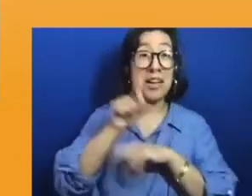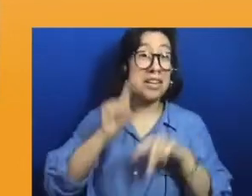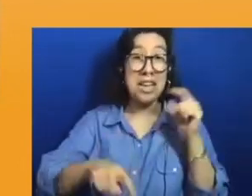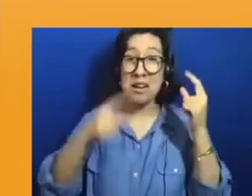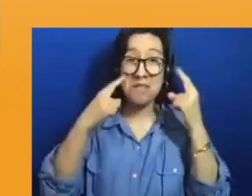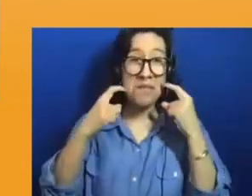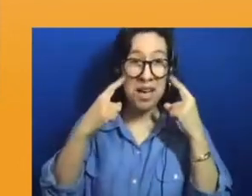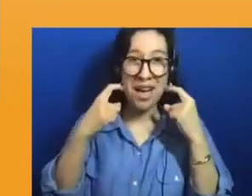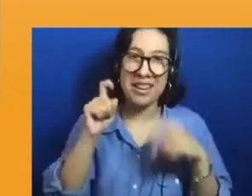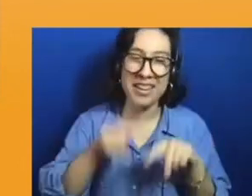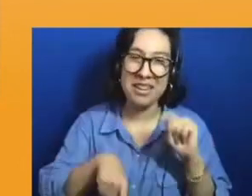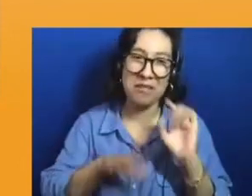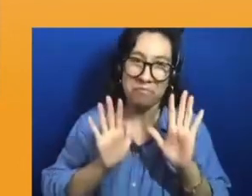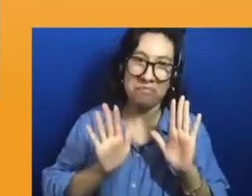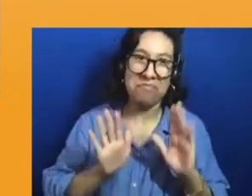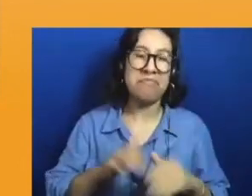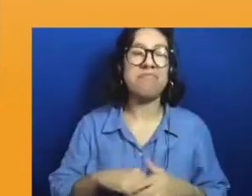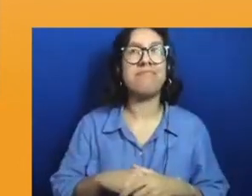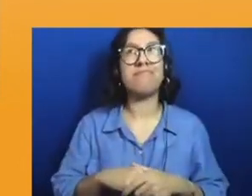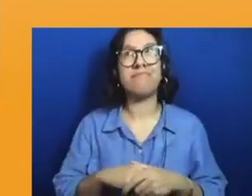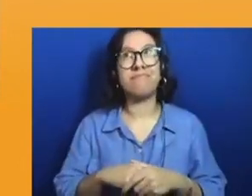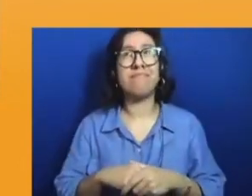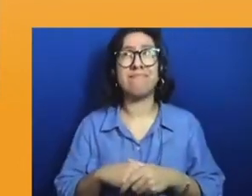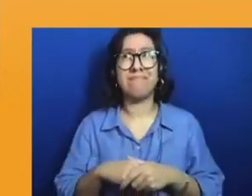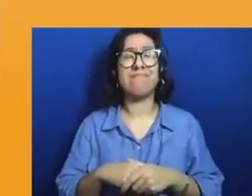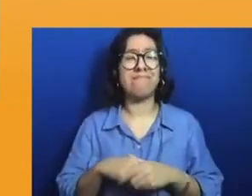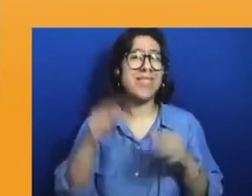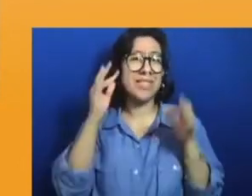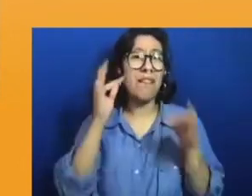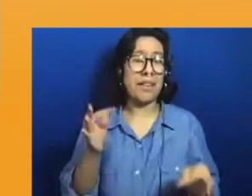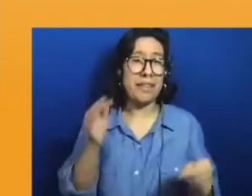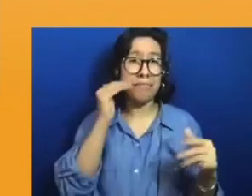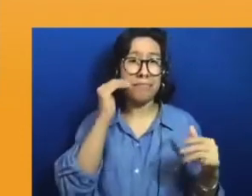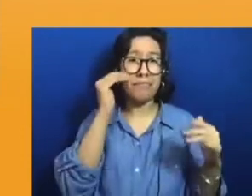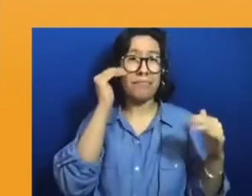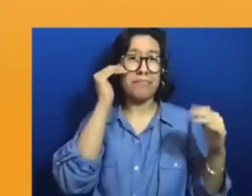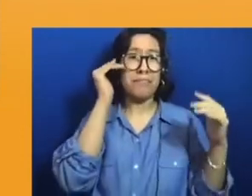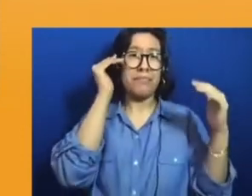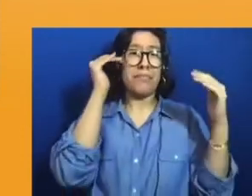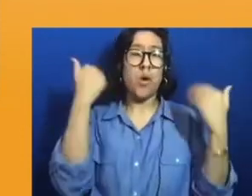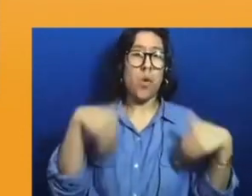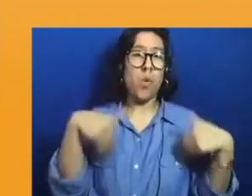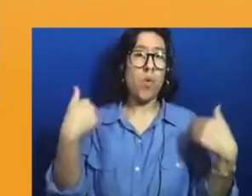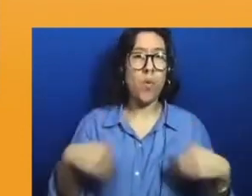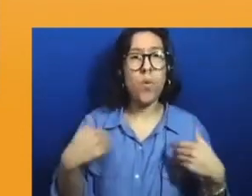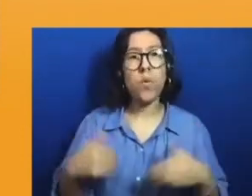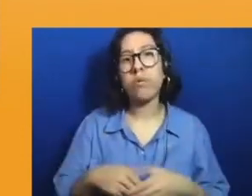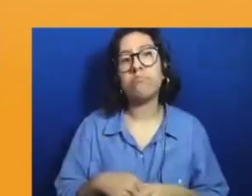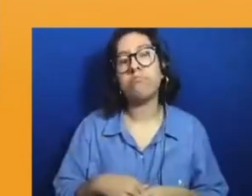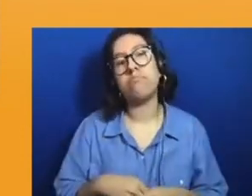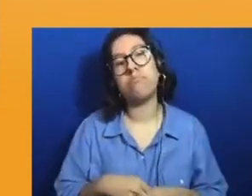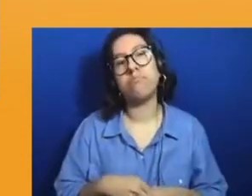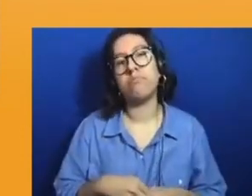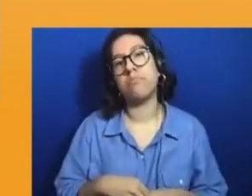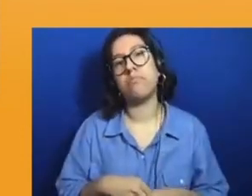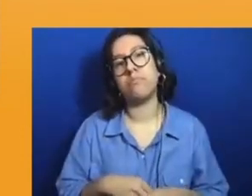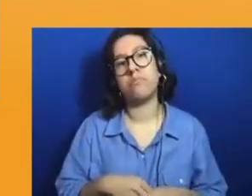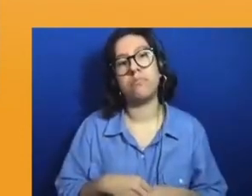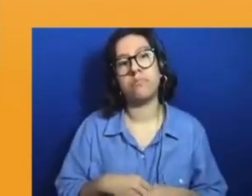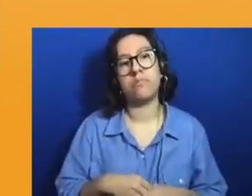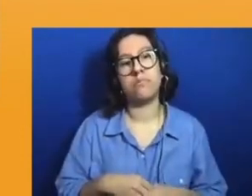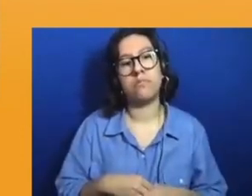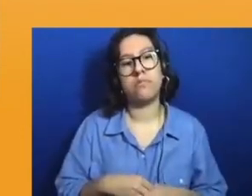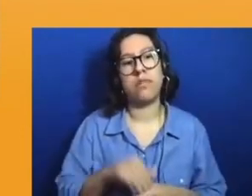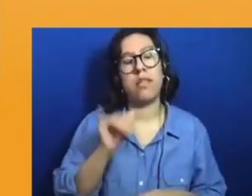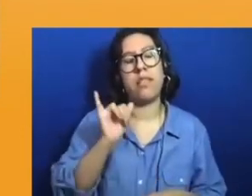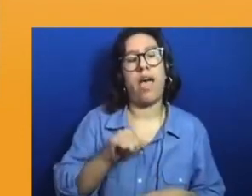escenario, no puedo llorar, pero me han salido las lágrimas, definitivamente. Y el ver, yo